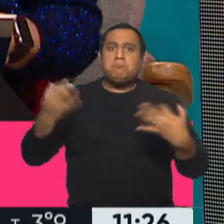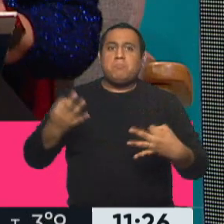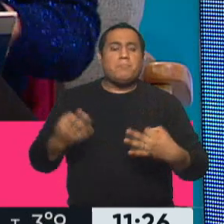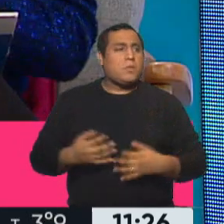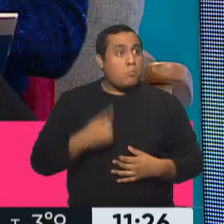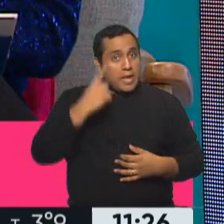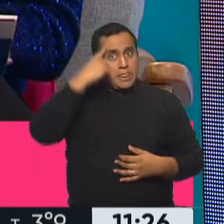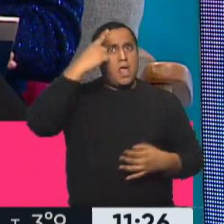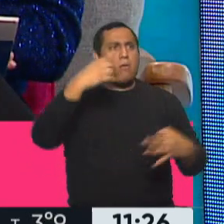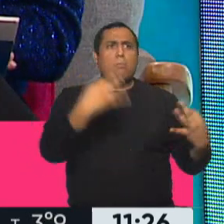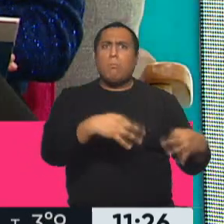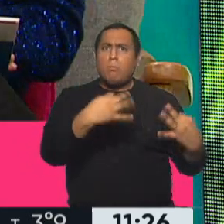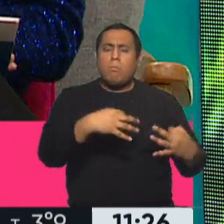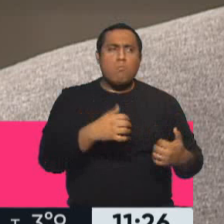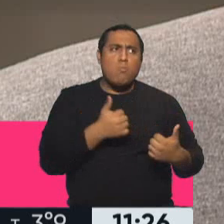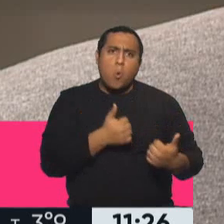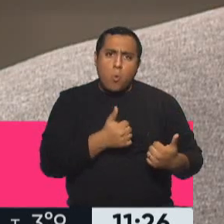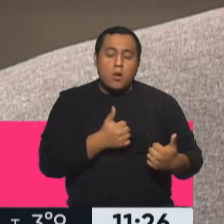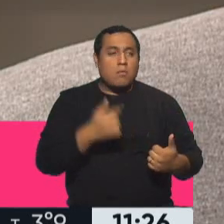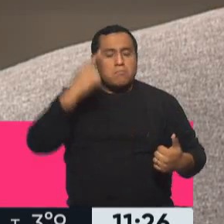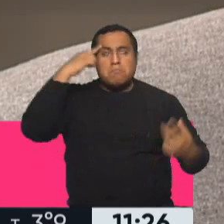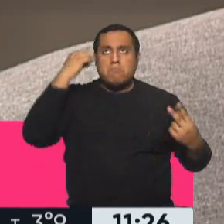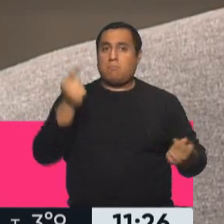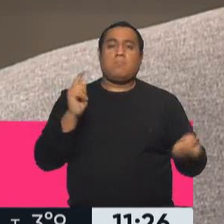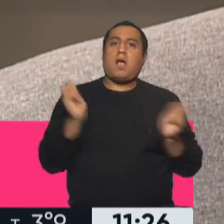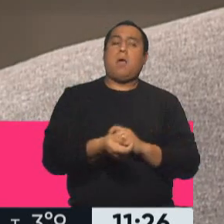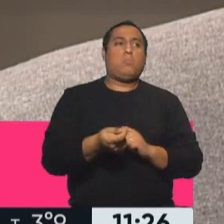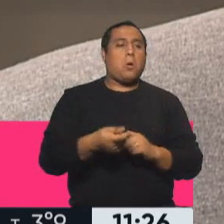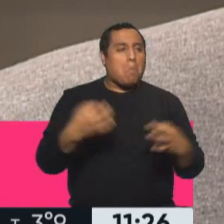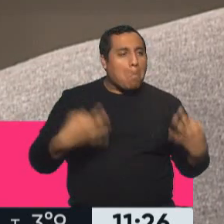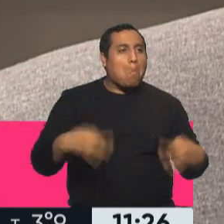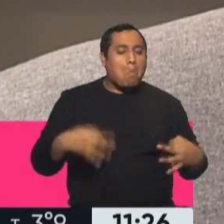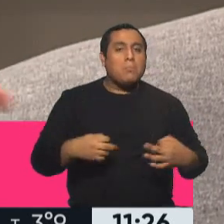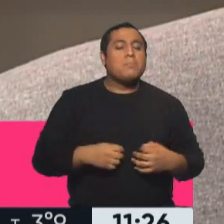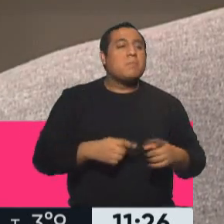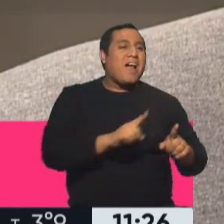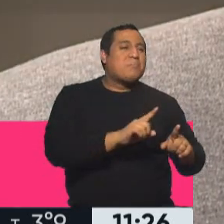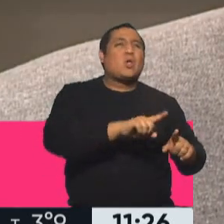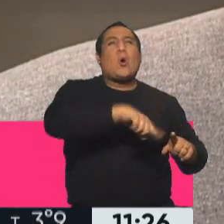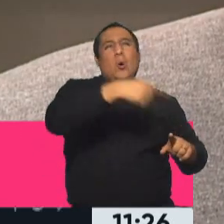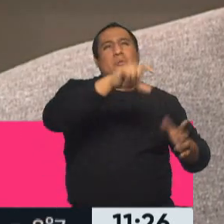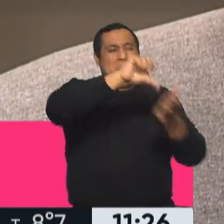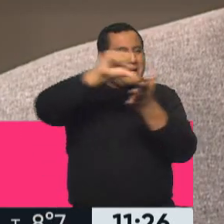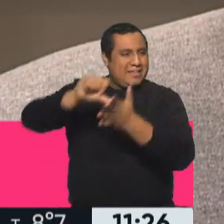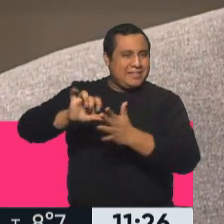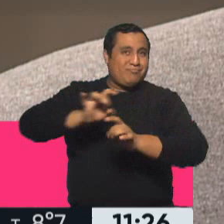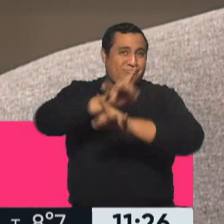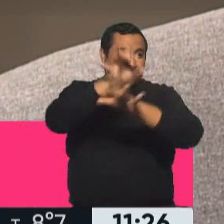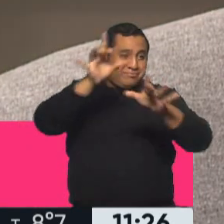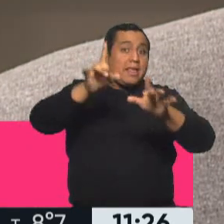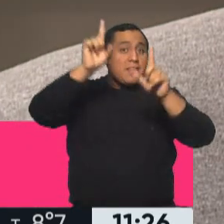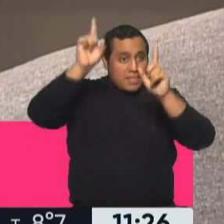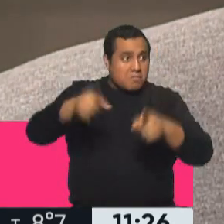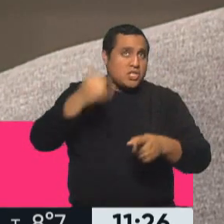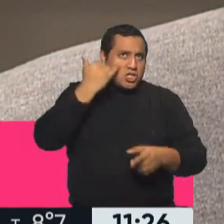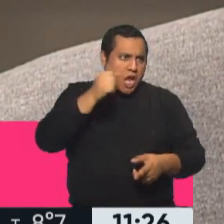brillante tu idea, y de verdad es muy bueno esa rapidez para reinventarse. Pero ya esto ya había pasado en otros países con la pandemia, que habían utilizado la. Claro, bueno,